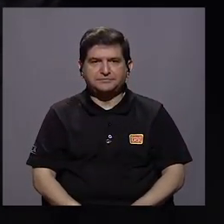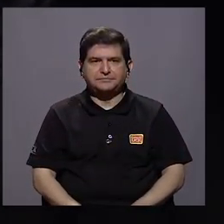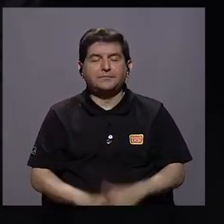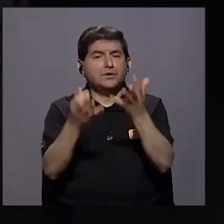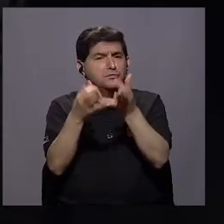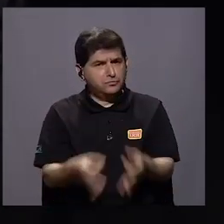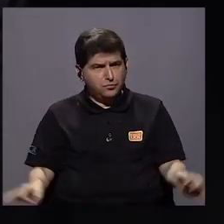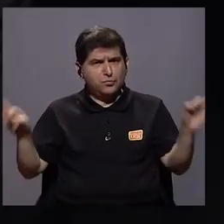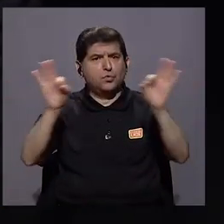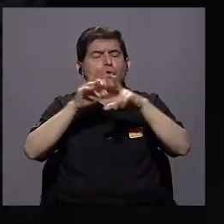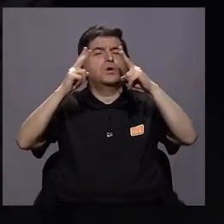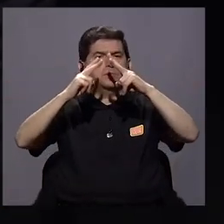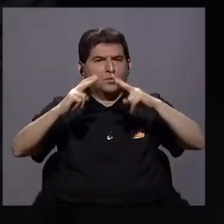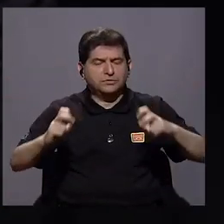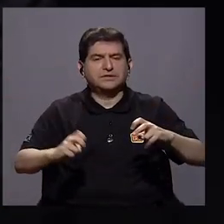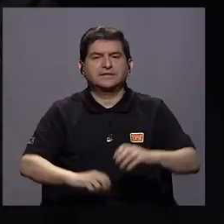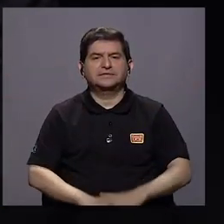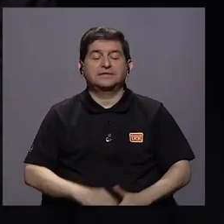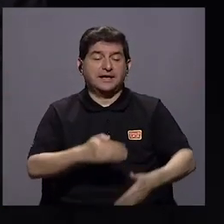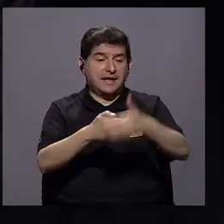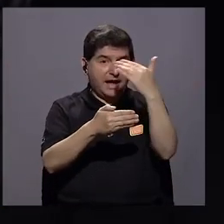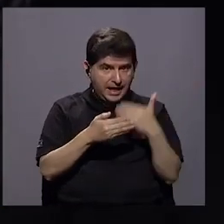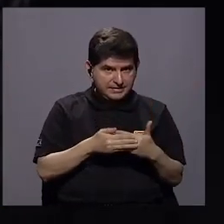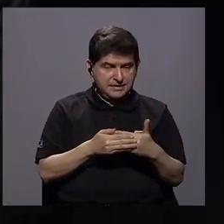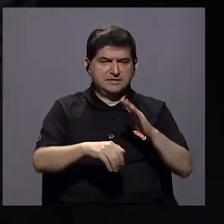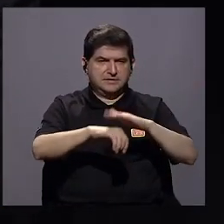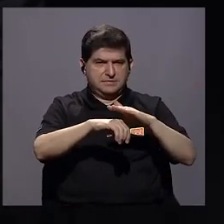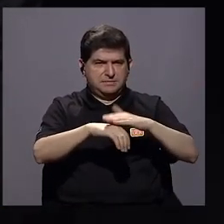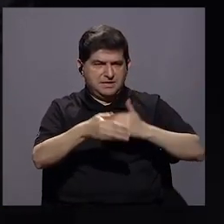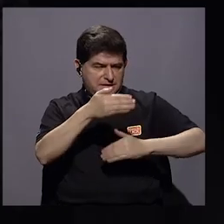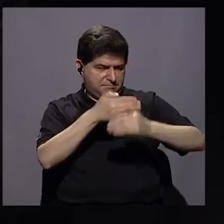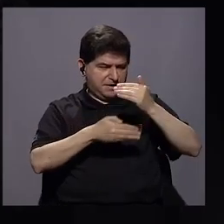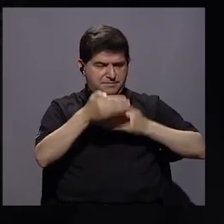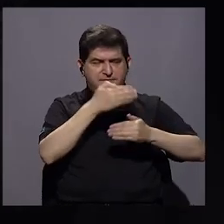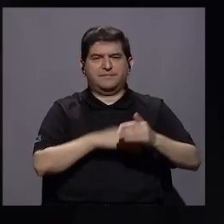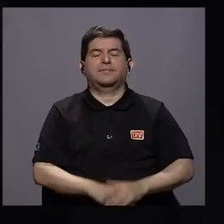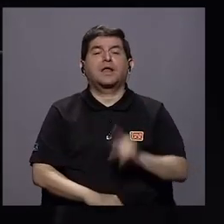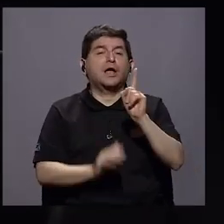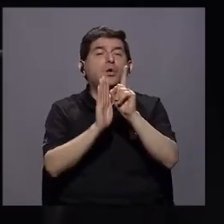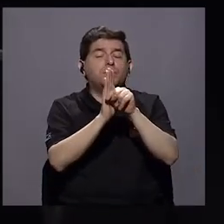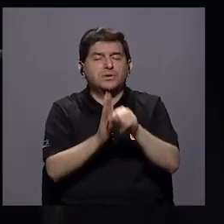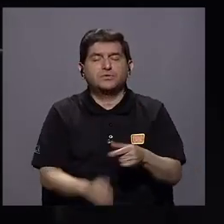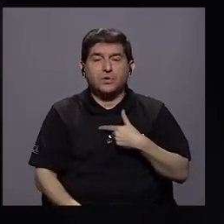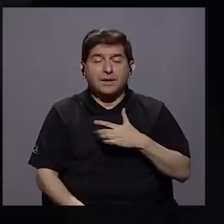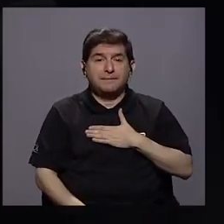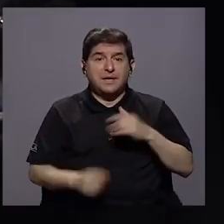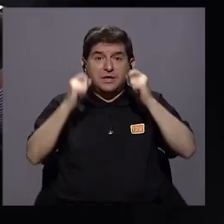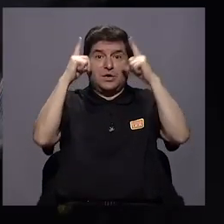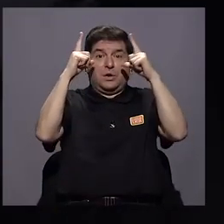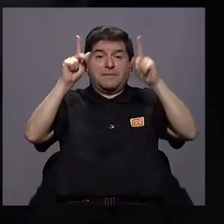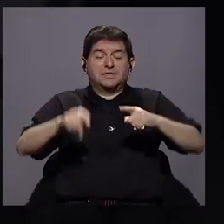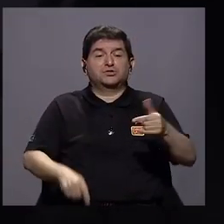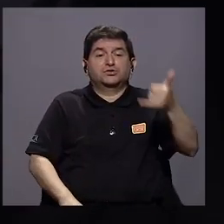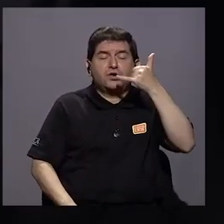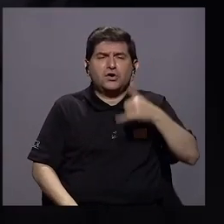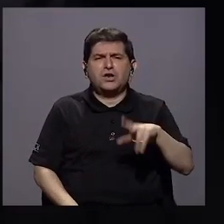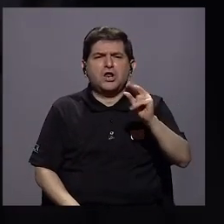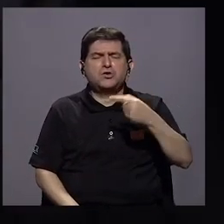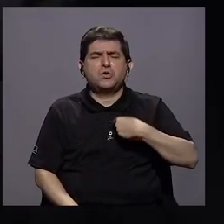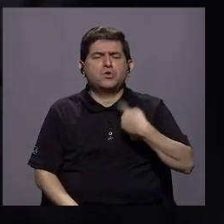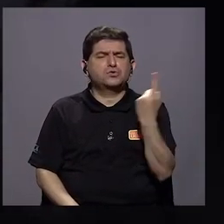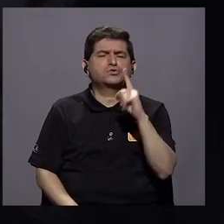es importantísimo analizar. Antes de ese, vea, déjeme volver un momentito porque... Me queda un minuto. Me ha impresionado mucho la gente que me llama y me dice,